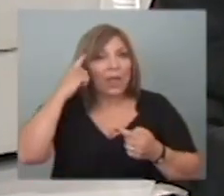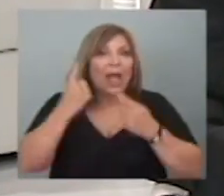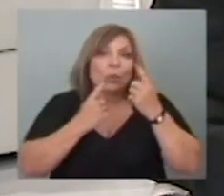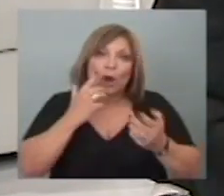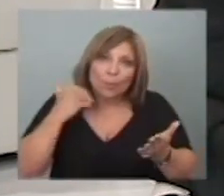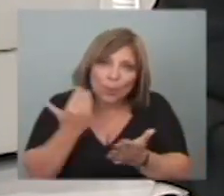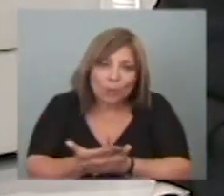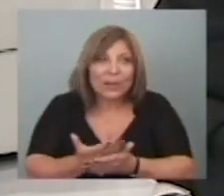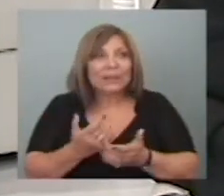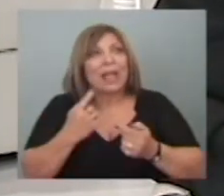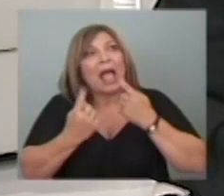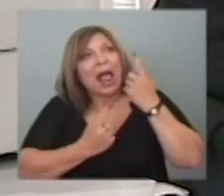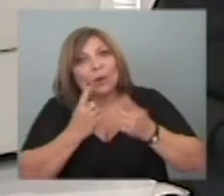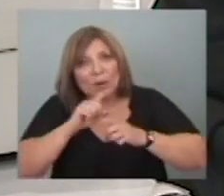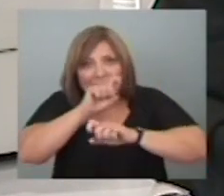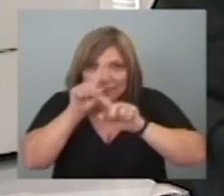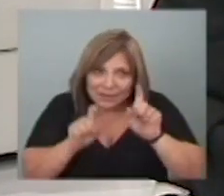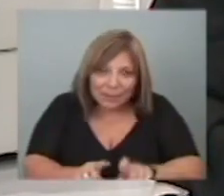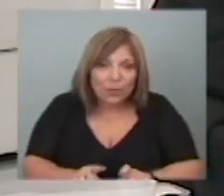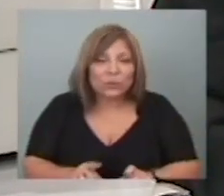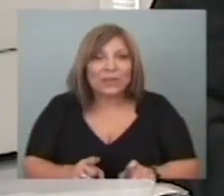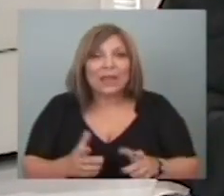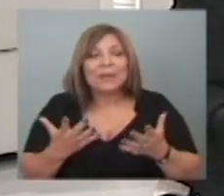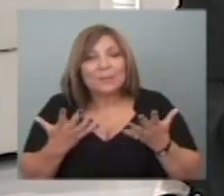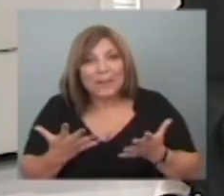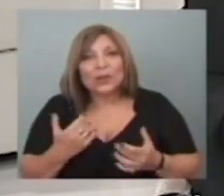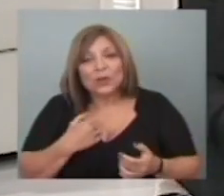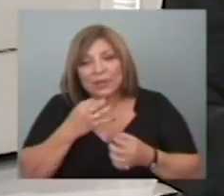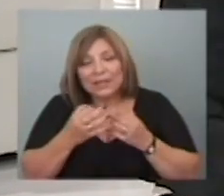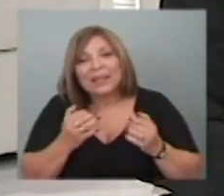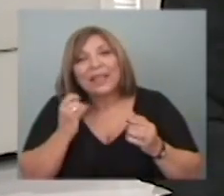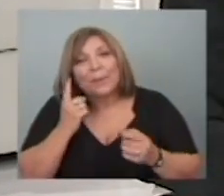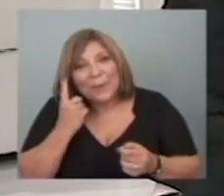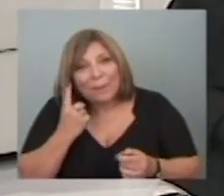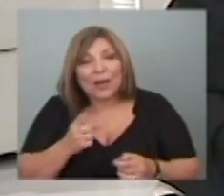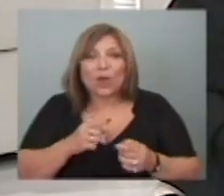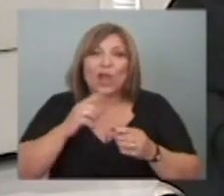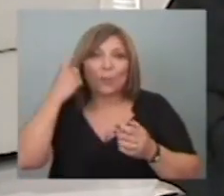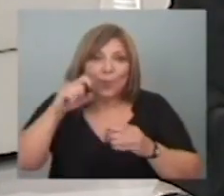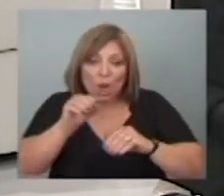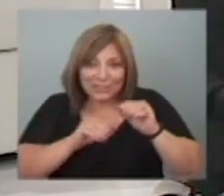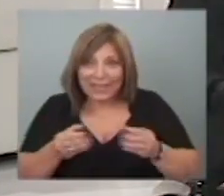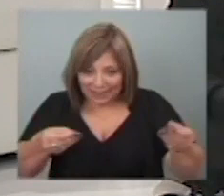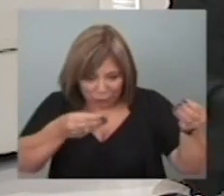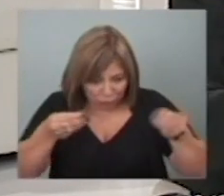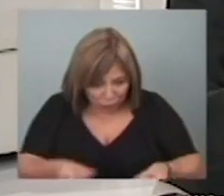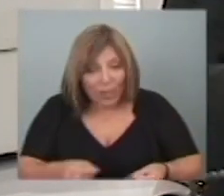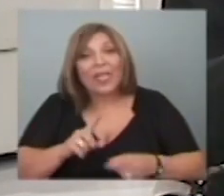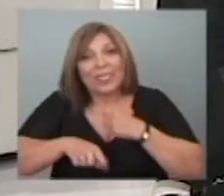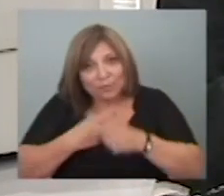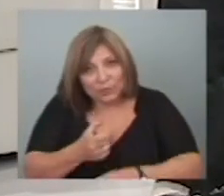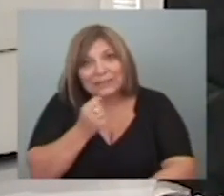planteos, algunas interrogantes. Yo lo que sí es, primero que tendría que haber un proyecto sobre el cual trabajar para luego después la